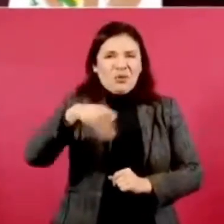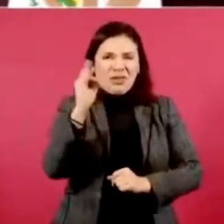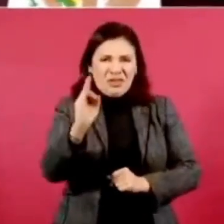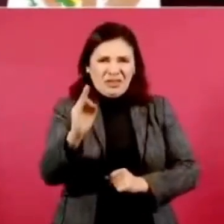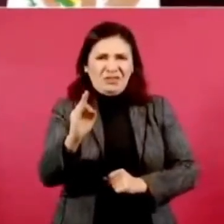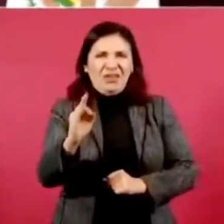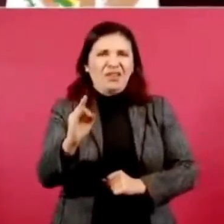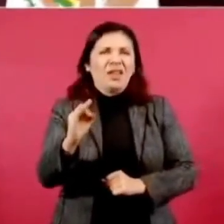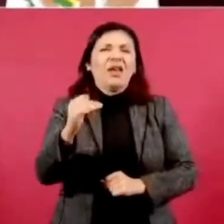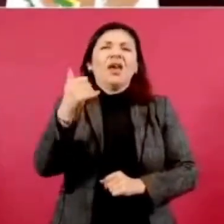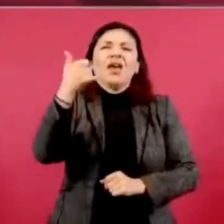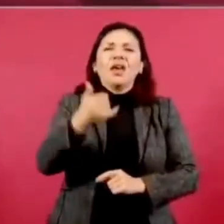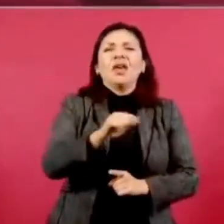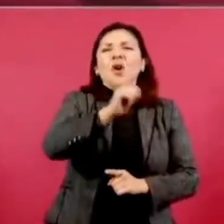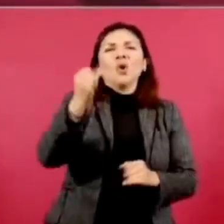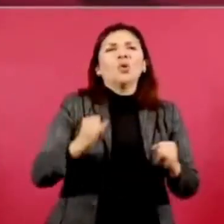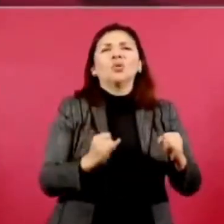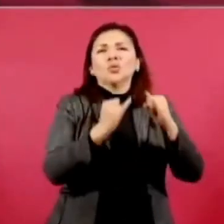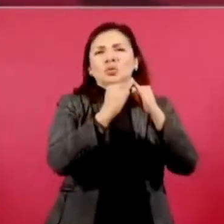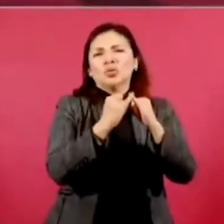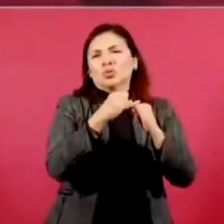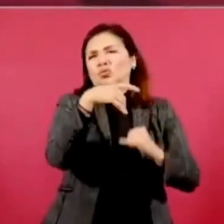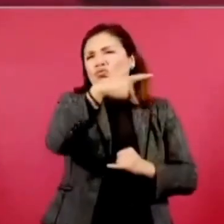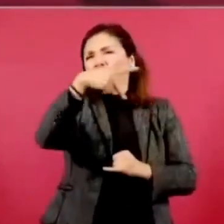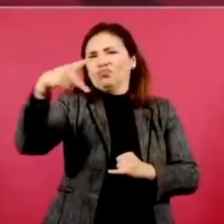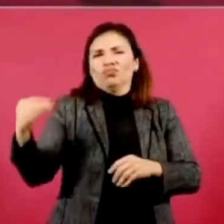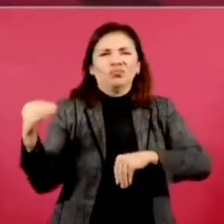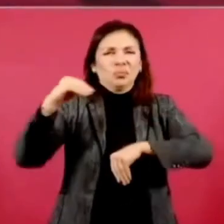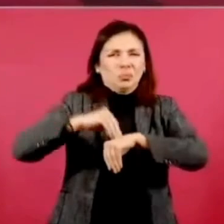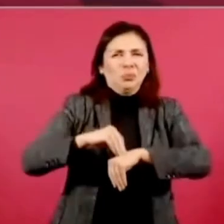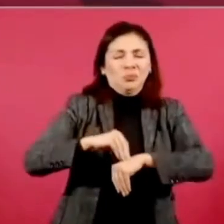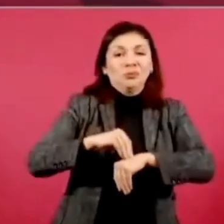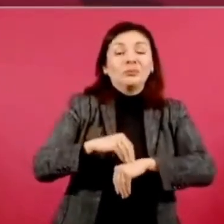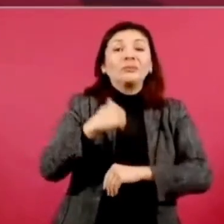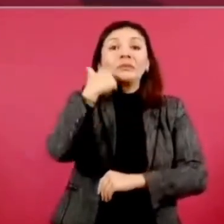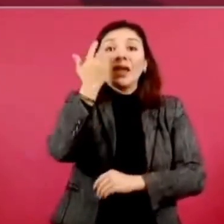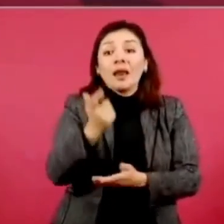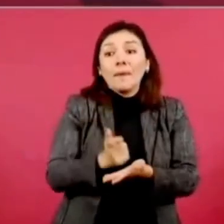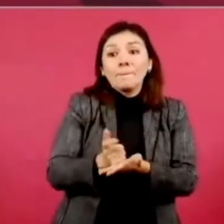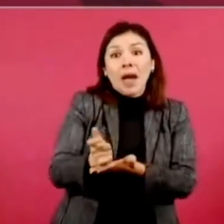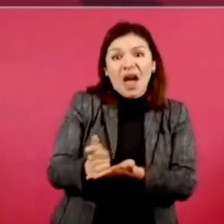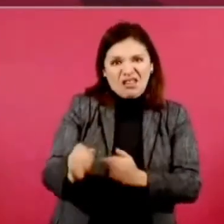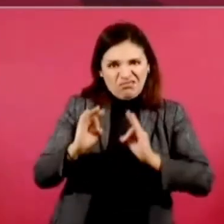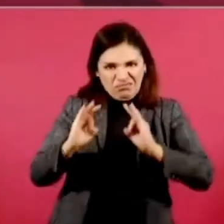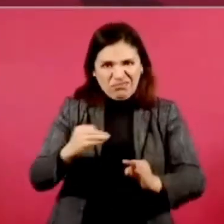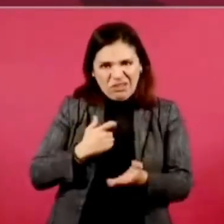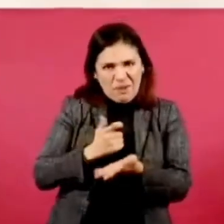órganos autónomos que crearon con ese mismo propósito, era pagarles bien